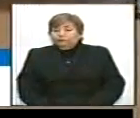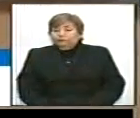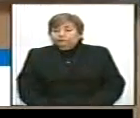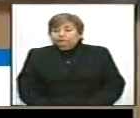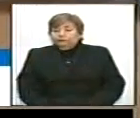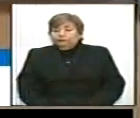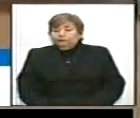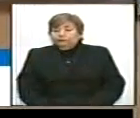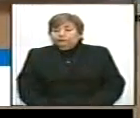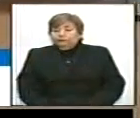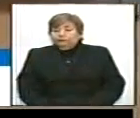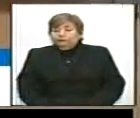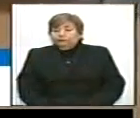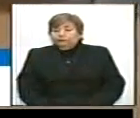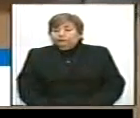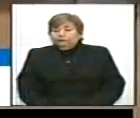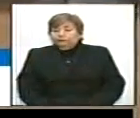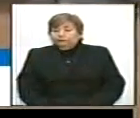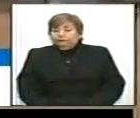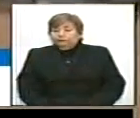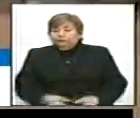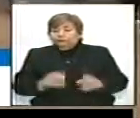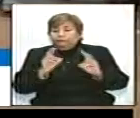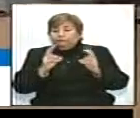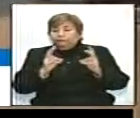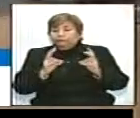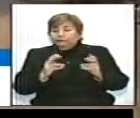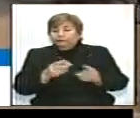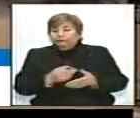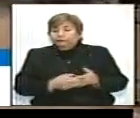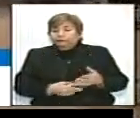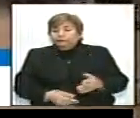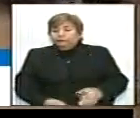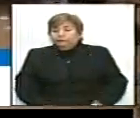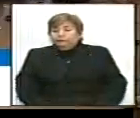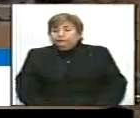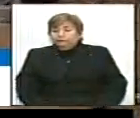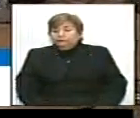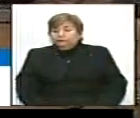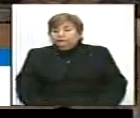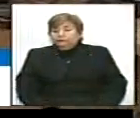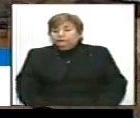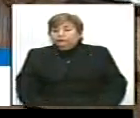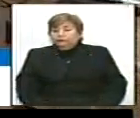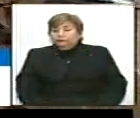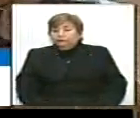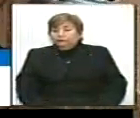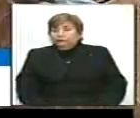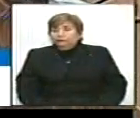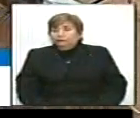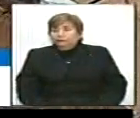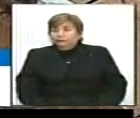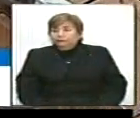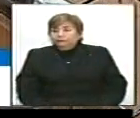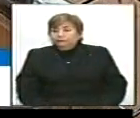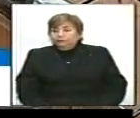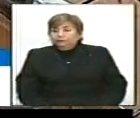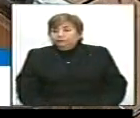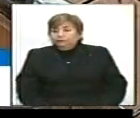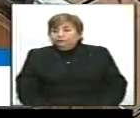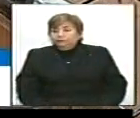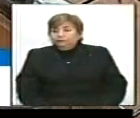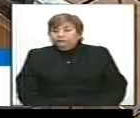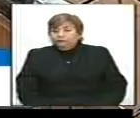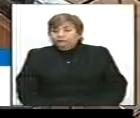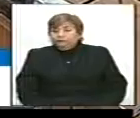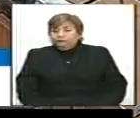dispensándose que no va a poder por un tema, problema regional que existe, pero pido la disculpa del caso